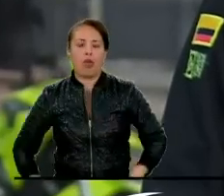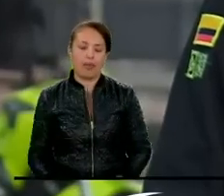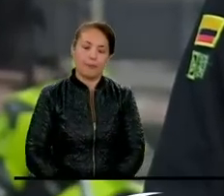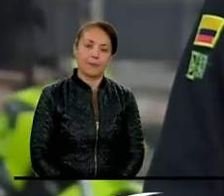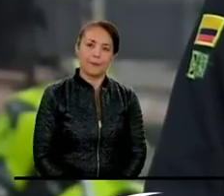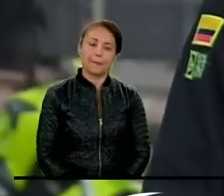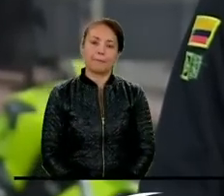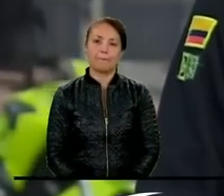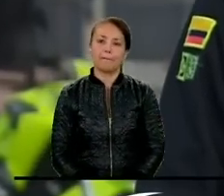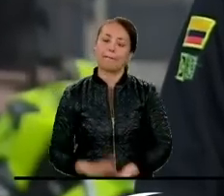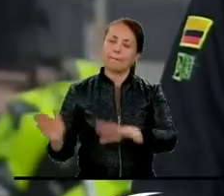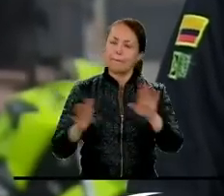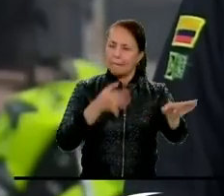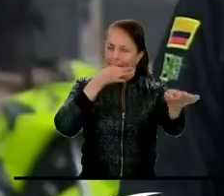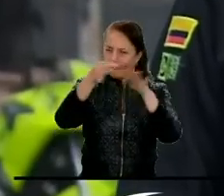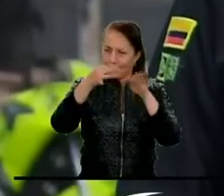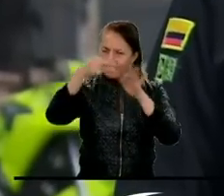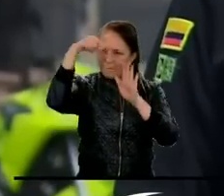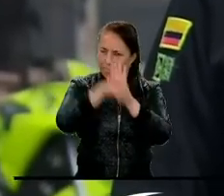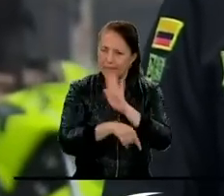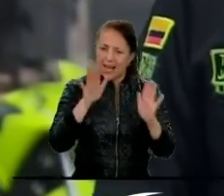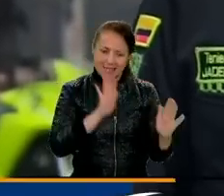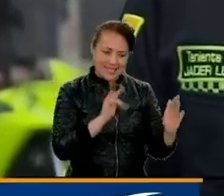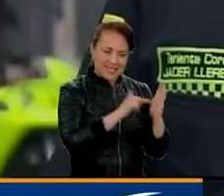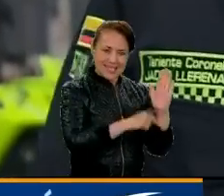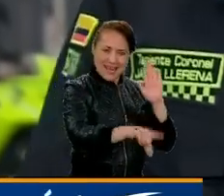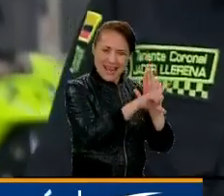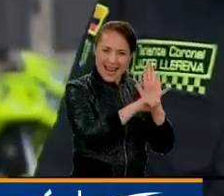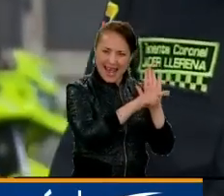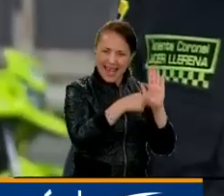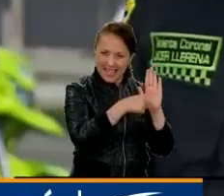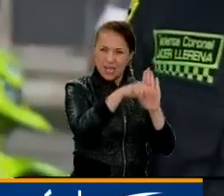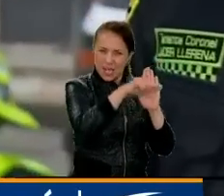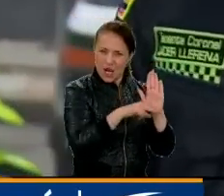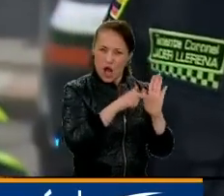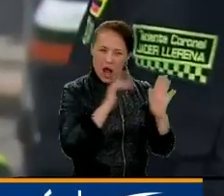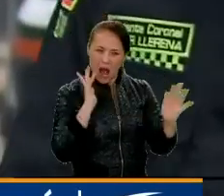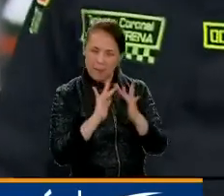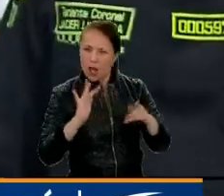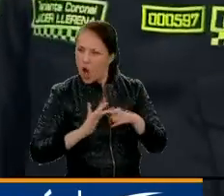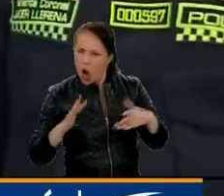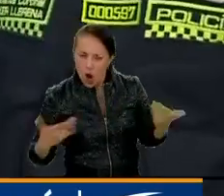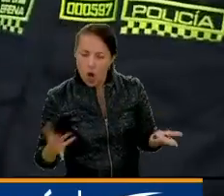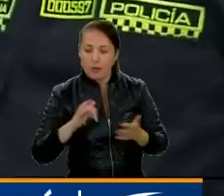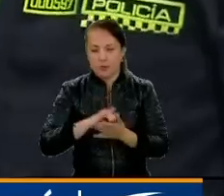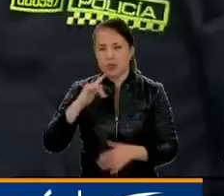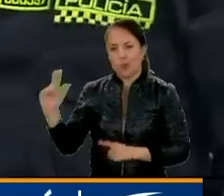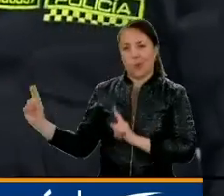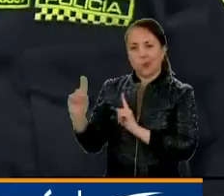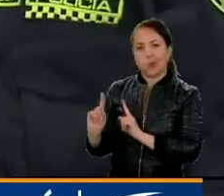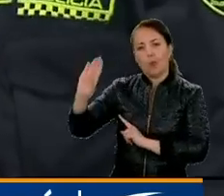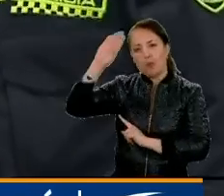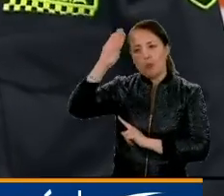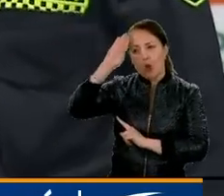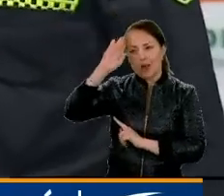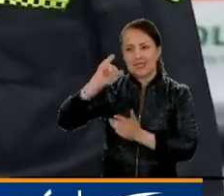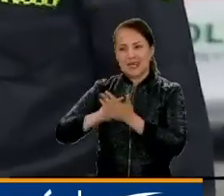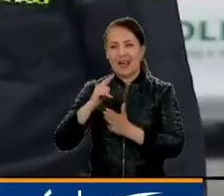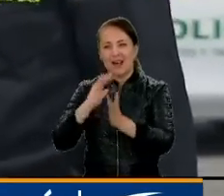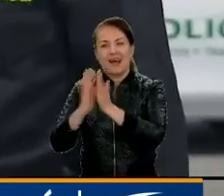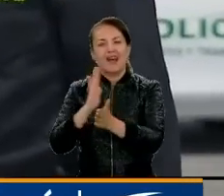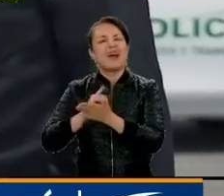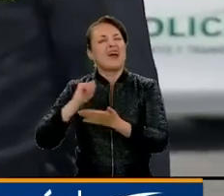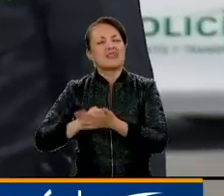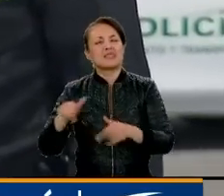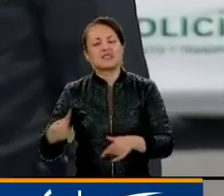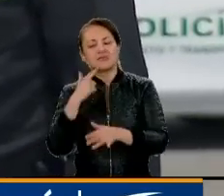Bueno, pues para explicar un poco más la aplicación de esta norma, nos acompaña el jefe del dispositivo de la policía acá en el estadio del Campín, coronel Jader Llerena. Bienvenido a Noticias